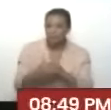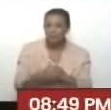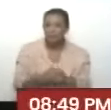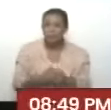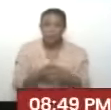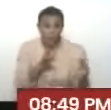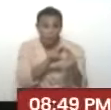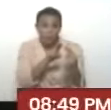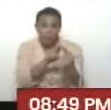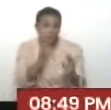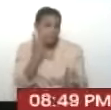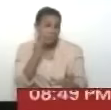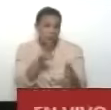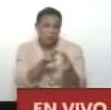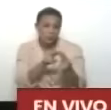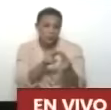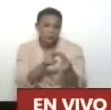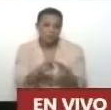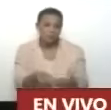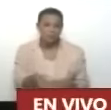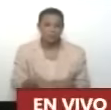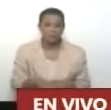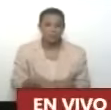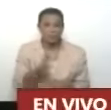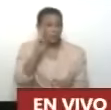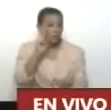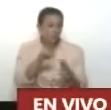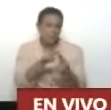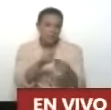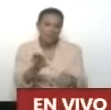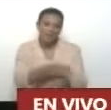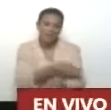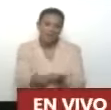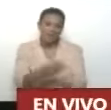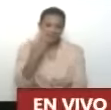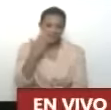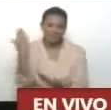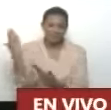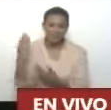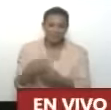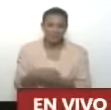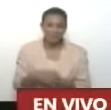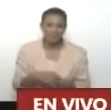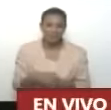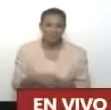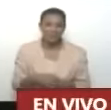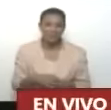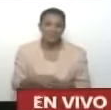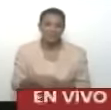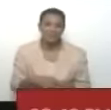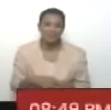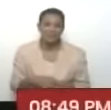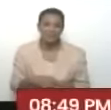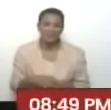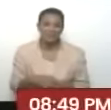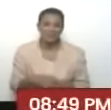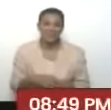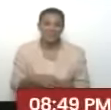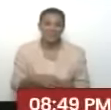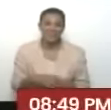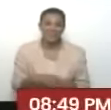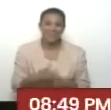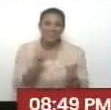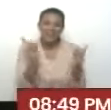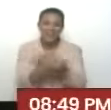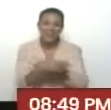Cuando nos conocimos, cuando te conocí, vi la vida con amor.